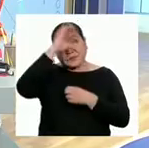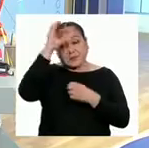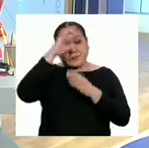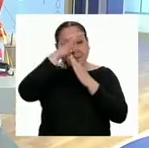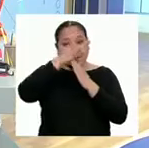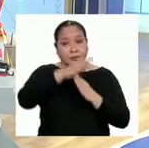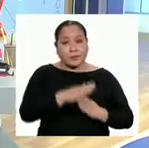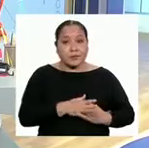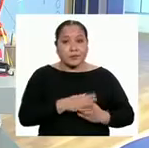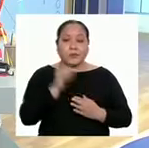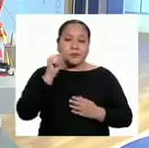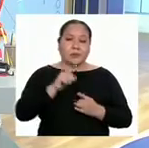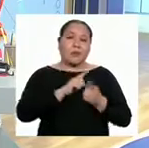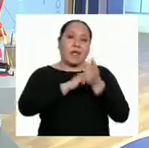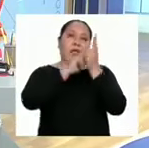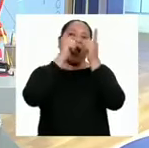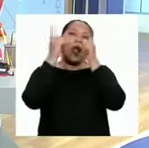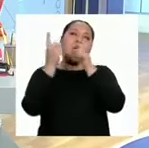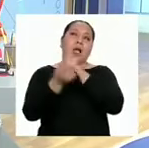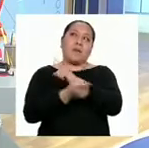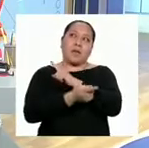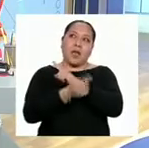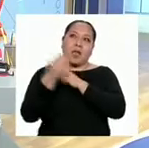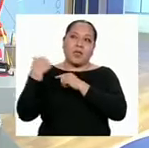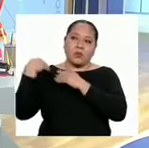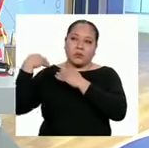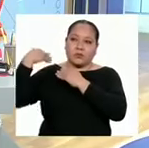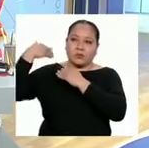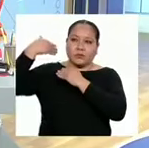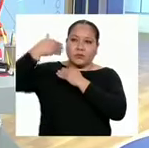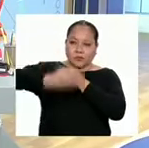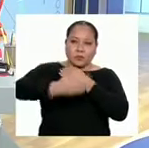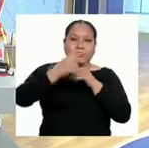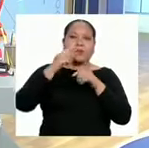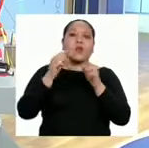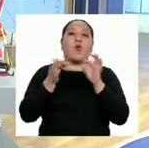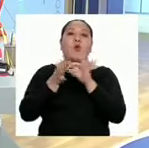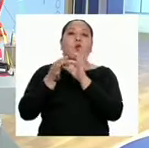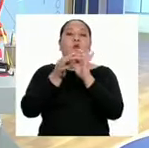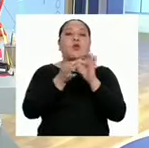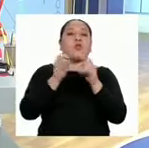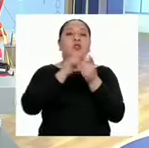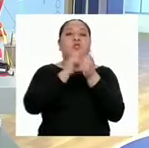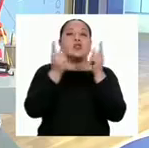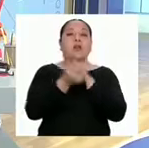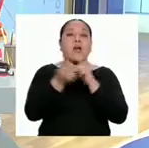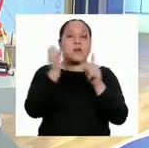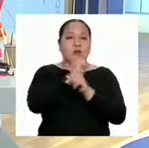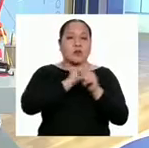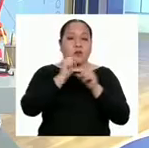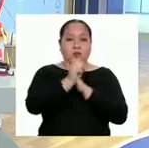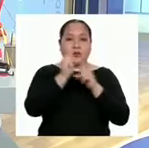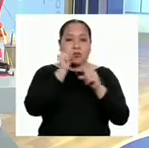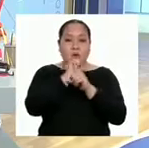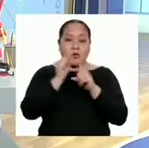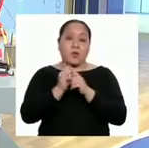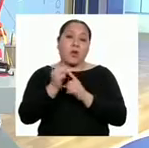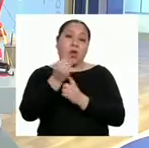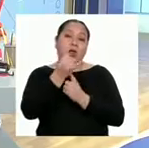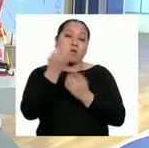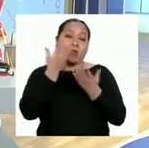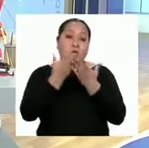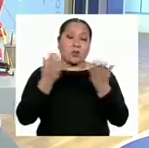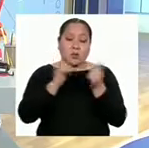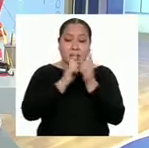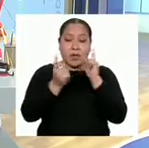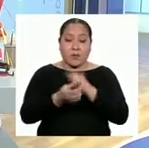de discriminación ha ido evolucionando de la mano con los cambios en las sociedades, porque hay hechos que cambian